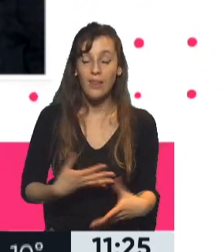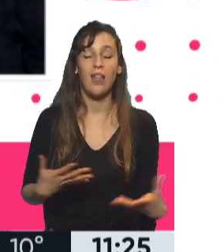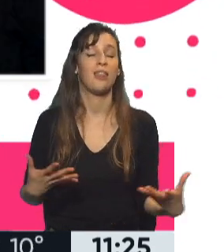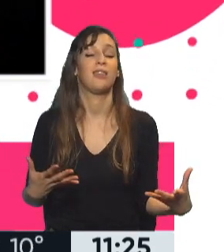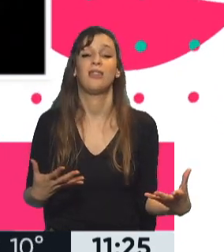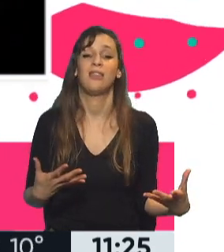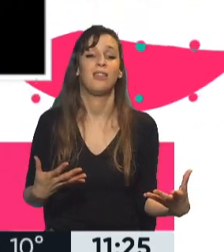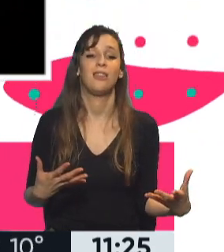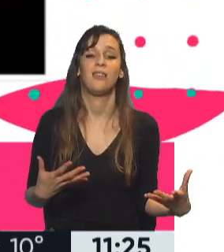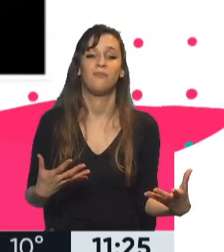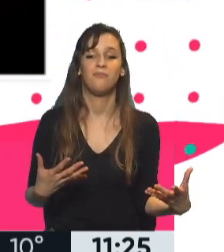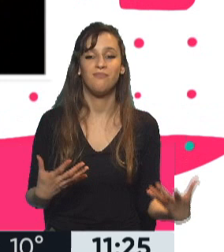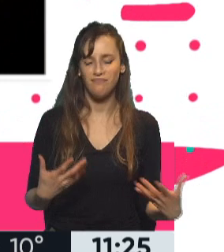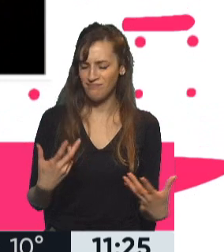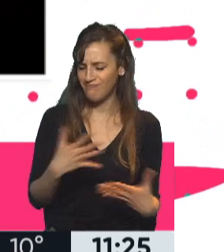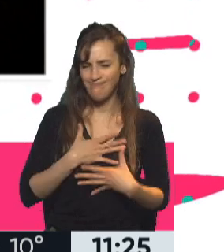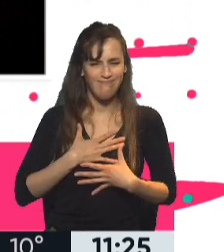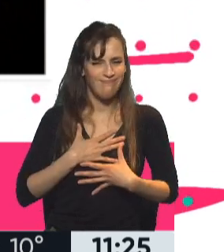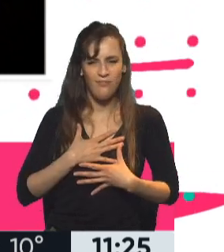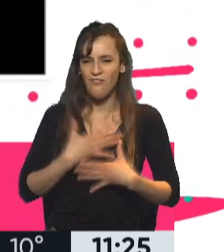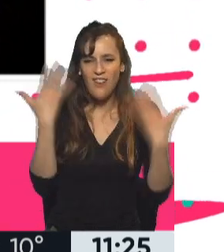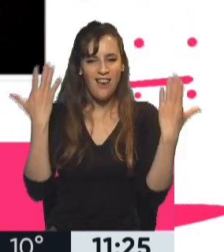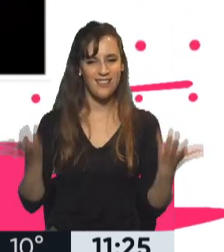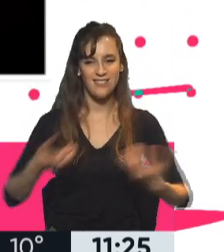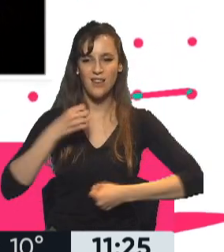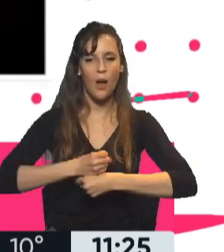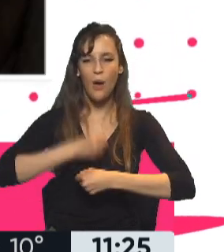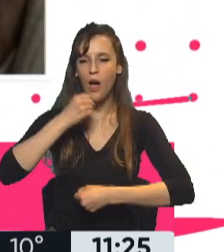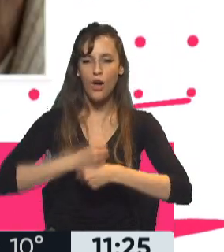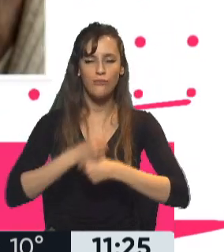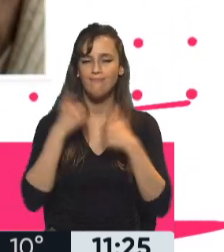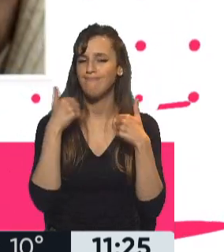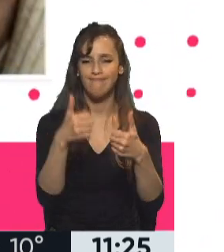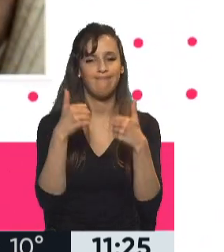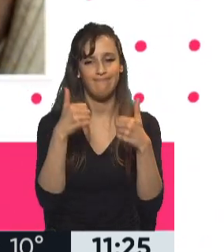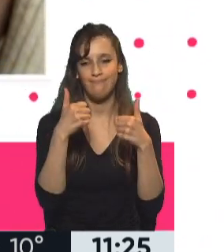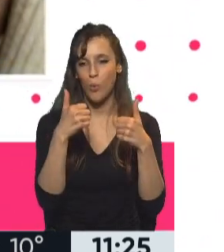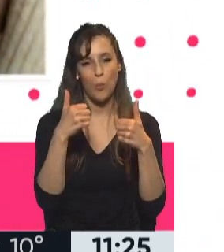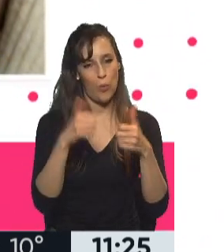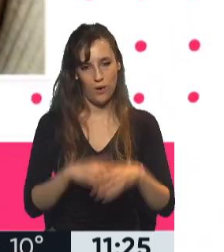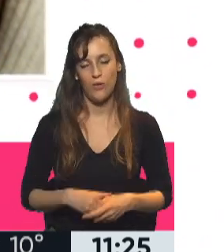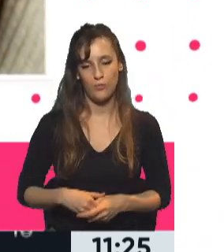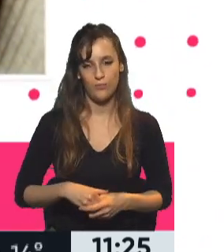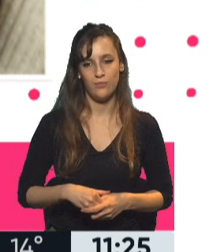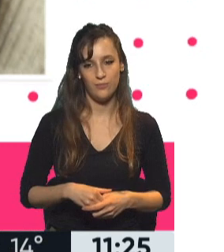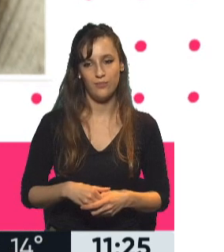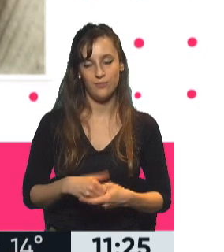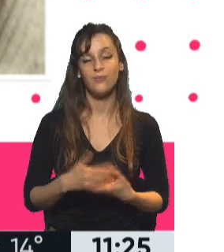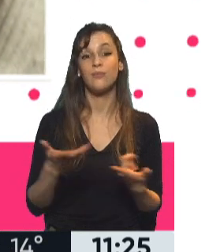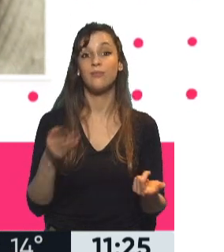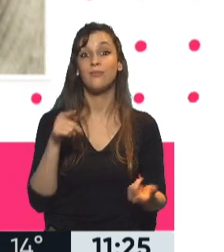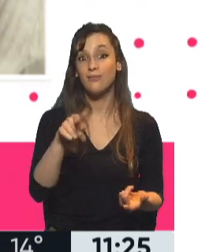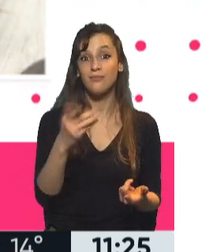una empresa, pero maravillosa. Qué bueno. Un trabajo extraordinario. De los compañeros nuestros que se han encargado de esto. Y los invito